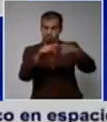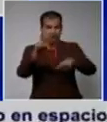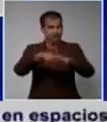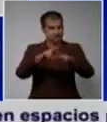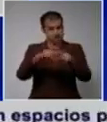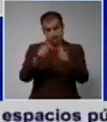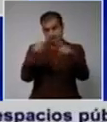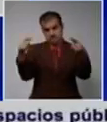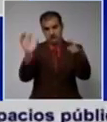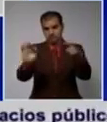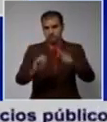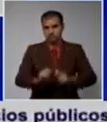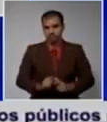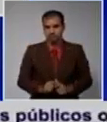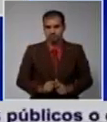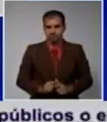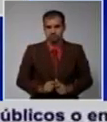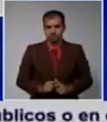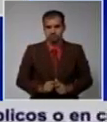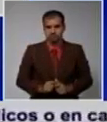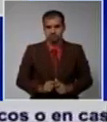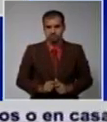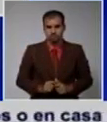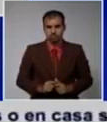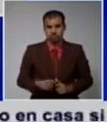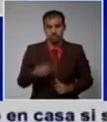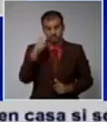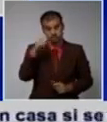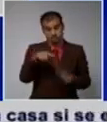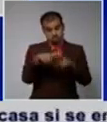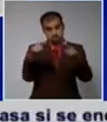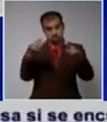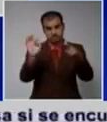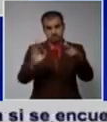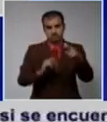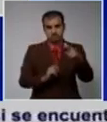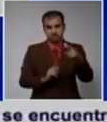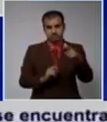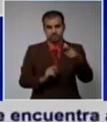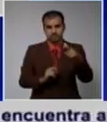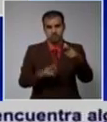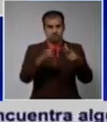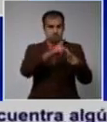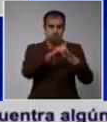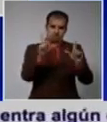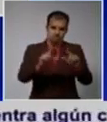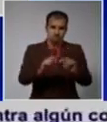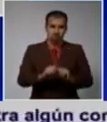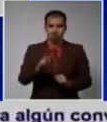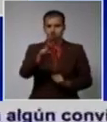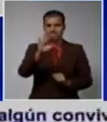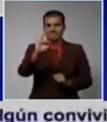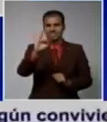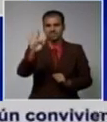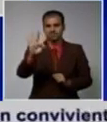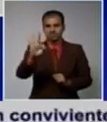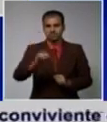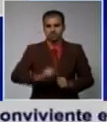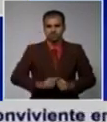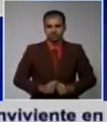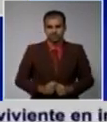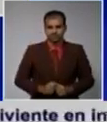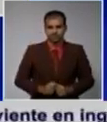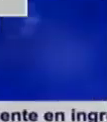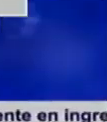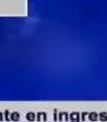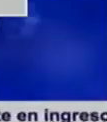un tanto superior a la del día de ayer, al del día anterior, 278 por 100.000